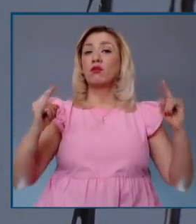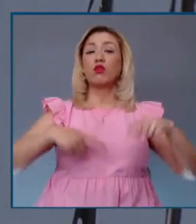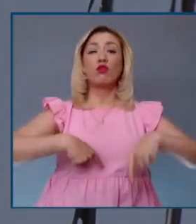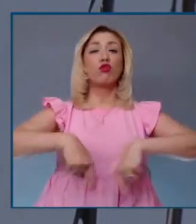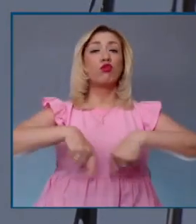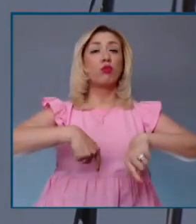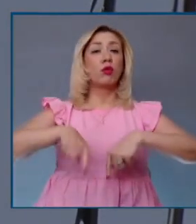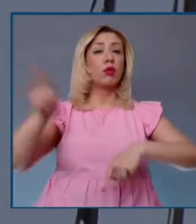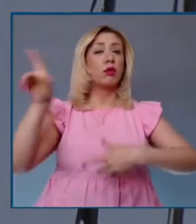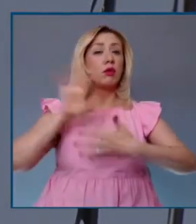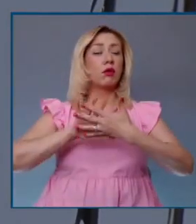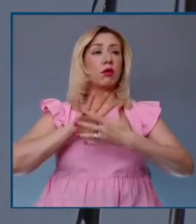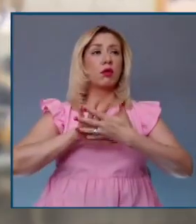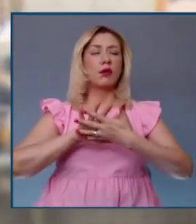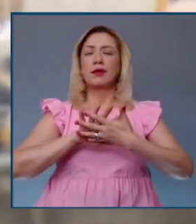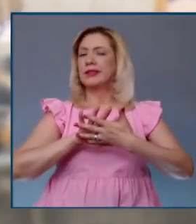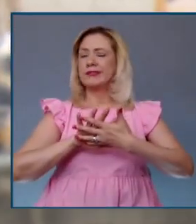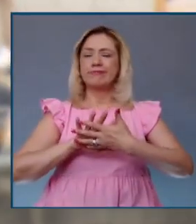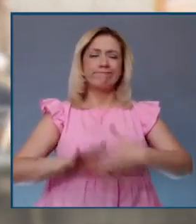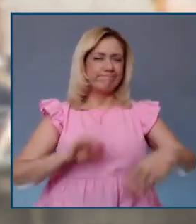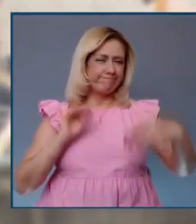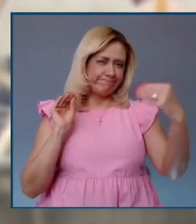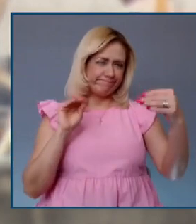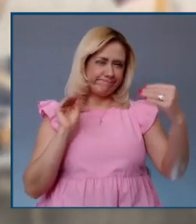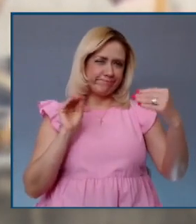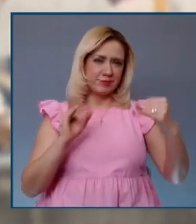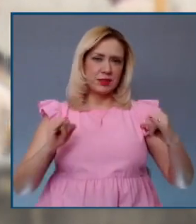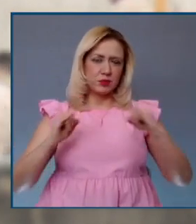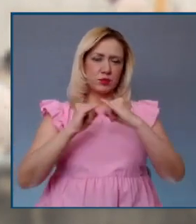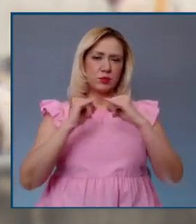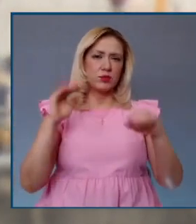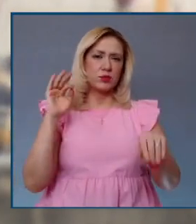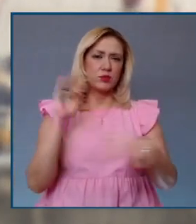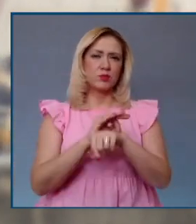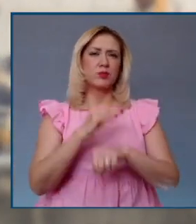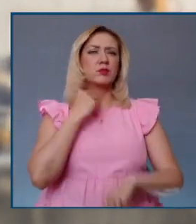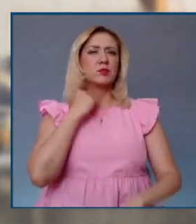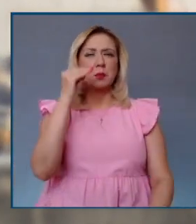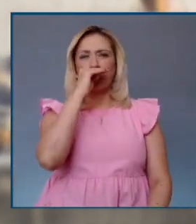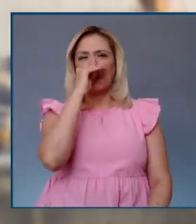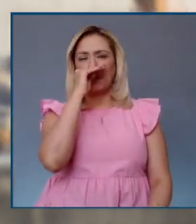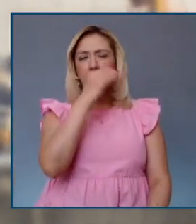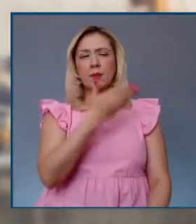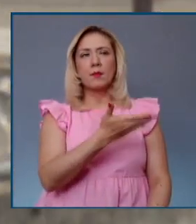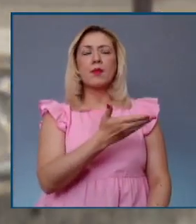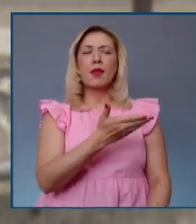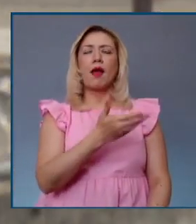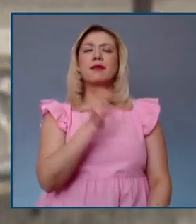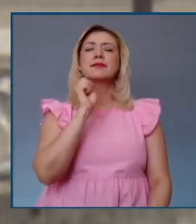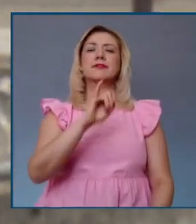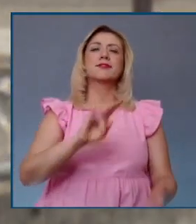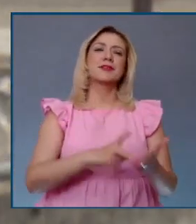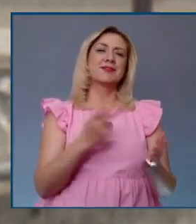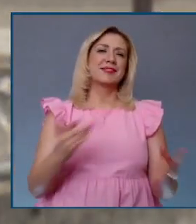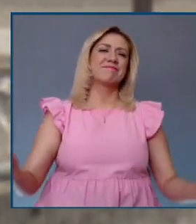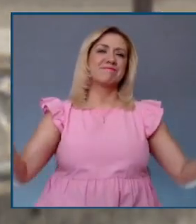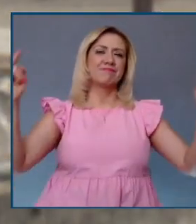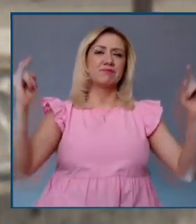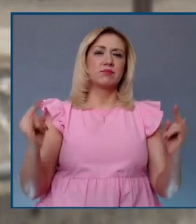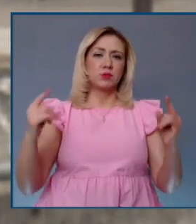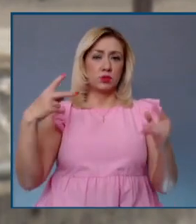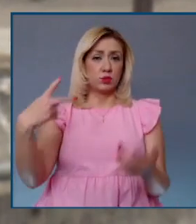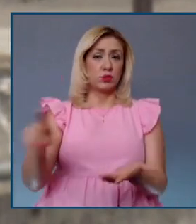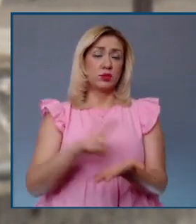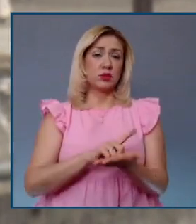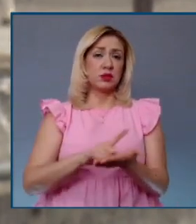a la intervención de la Defensoría Pública se logró que fueran colocadas nuevamente, ya que esto forma parte del derecho a la reinserción